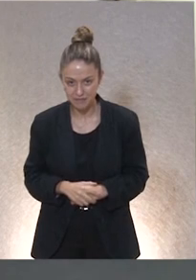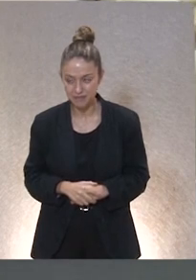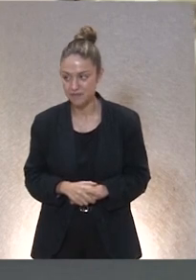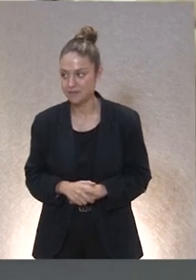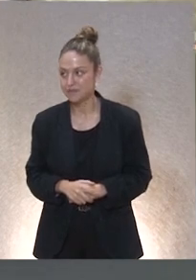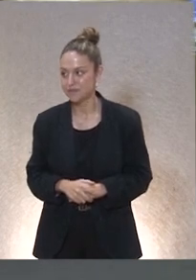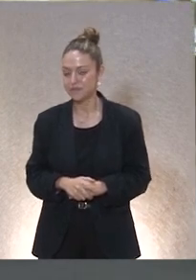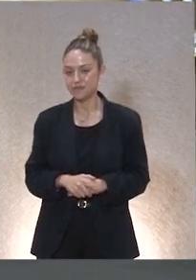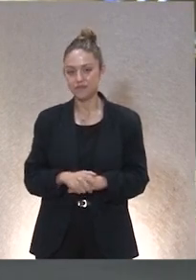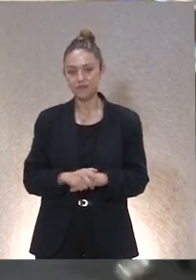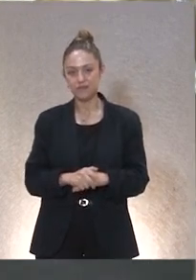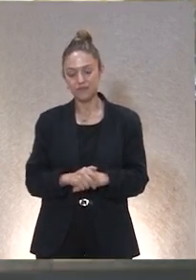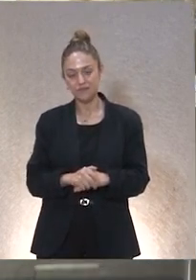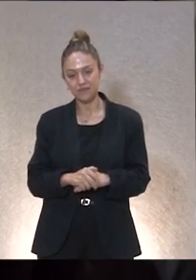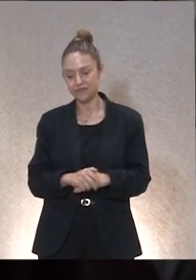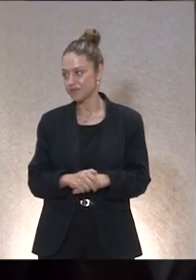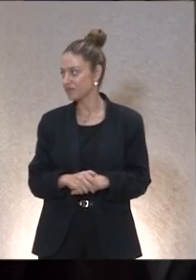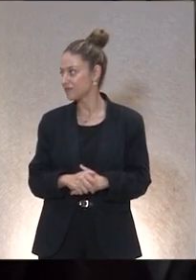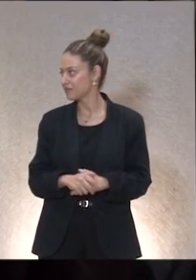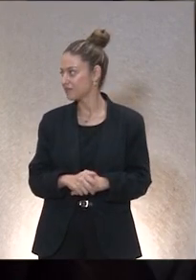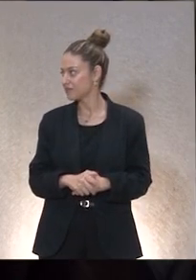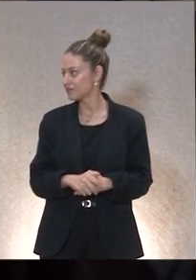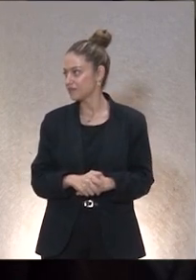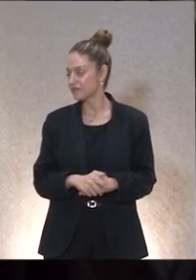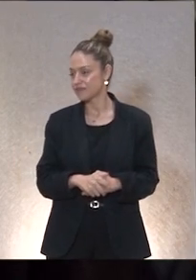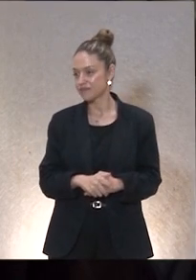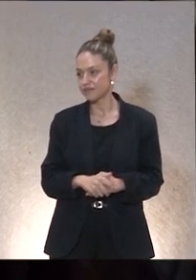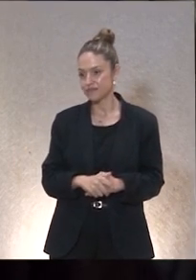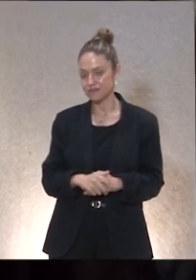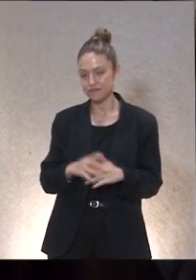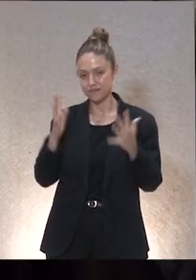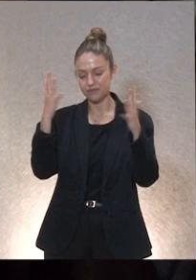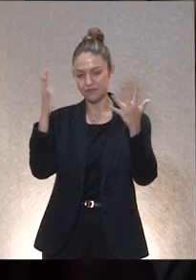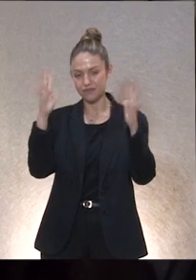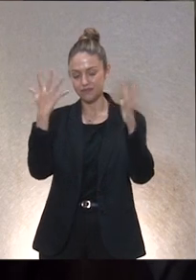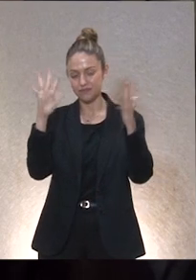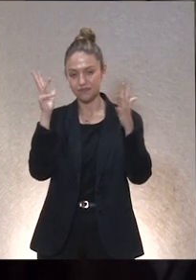tus palabras tu charla y tu